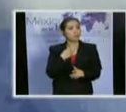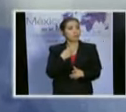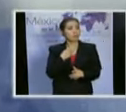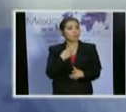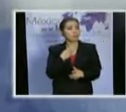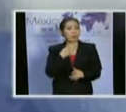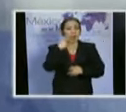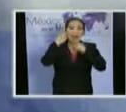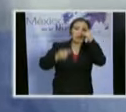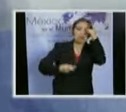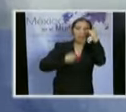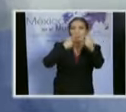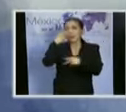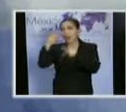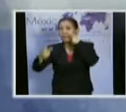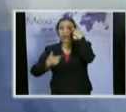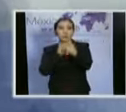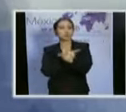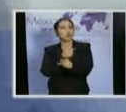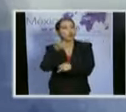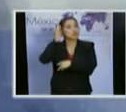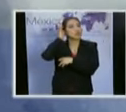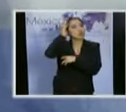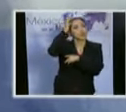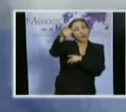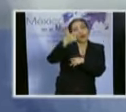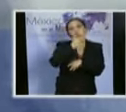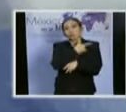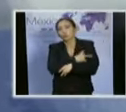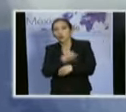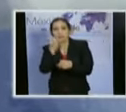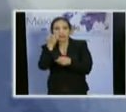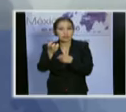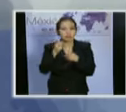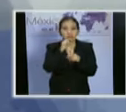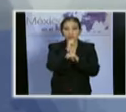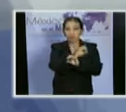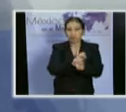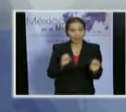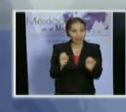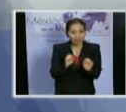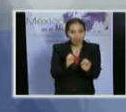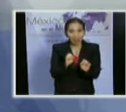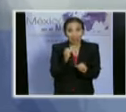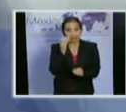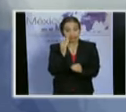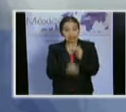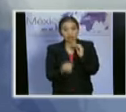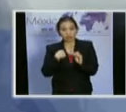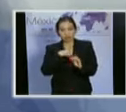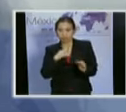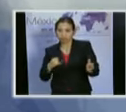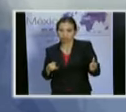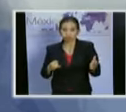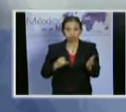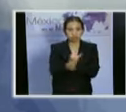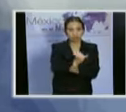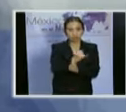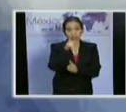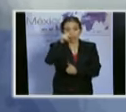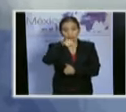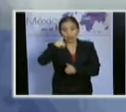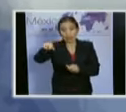a las cosas que realmente nos gustaría, a cómo nos gustarían que fueran las cosas, sino que finalmente estamos decididos a que